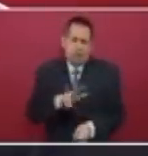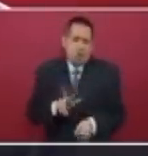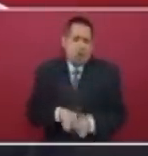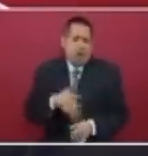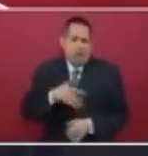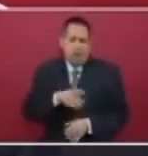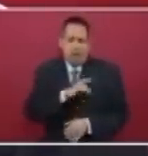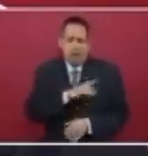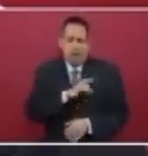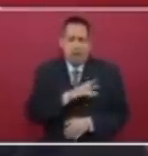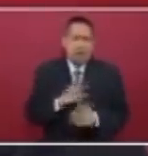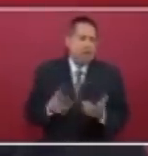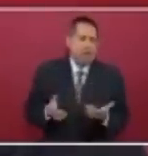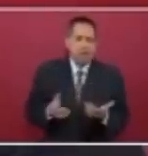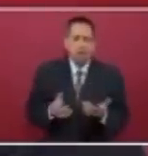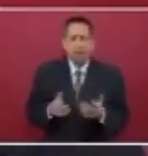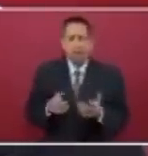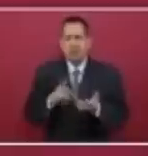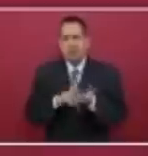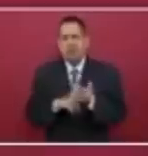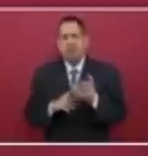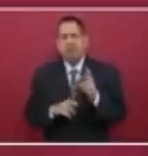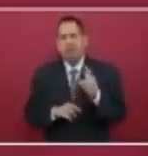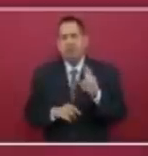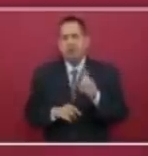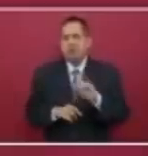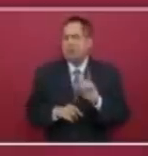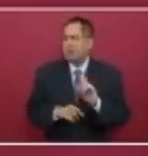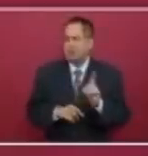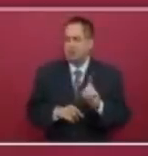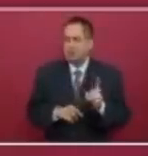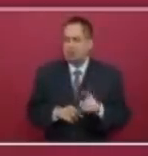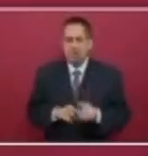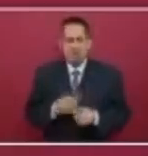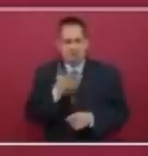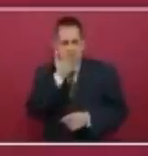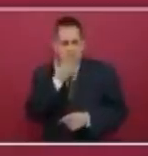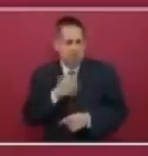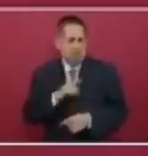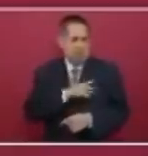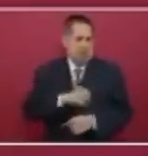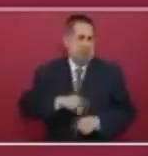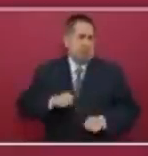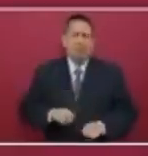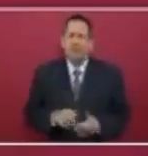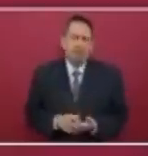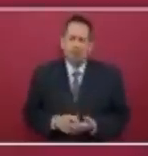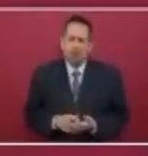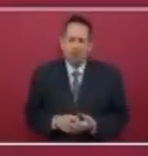no es cierto eso de que haya quienes no tienen miedo